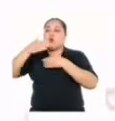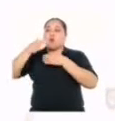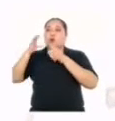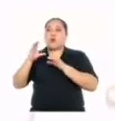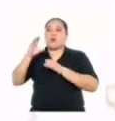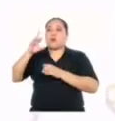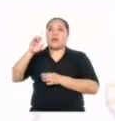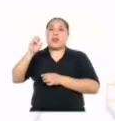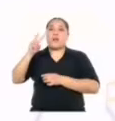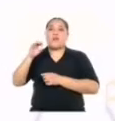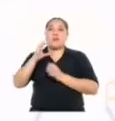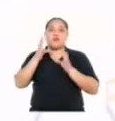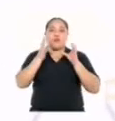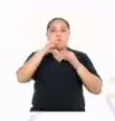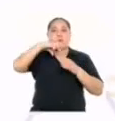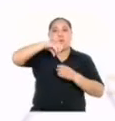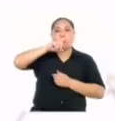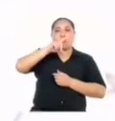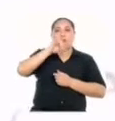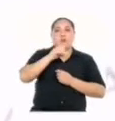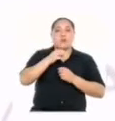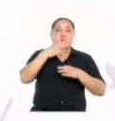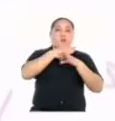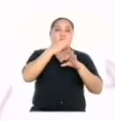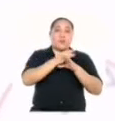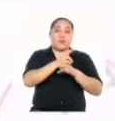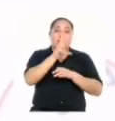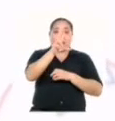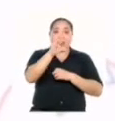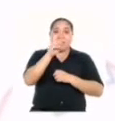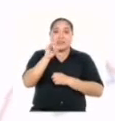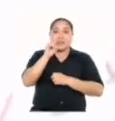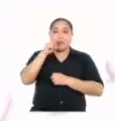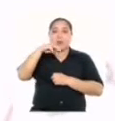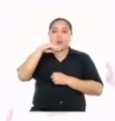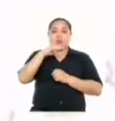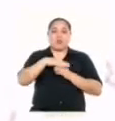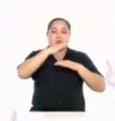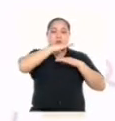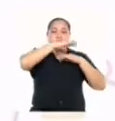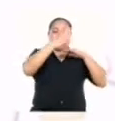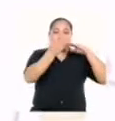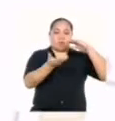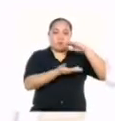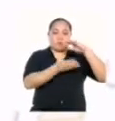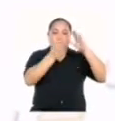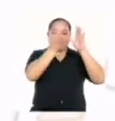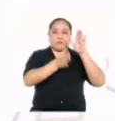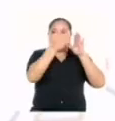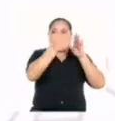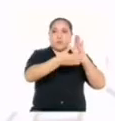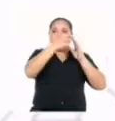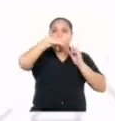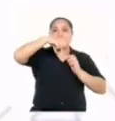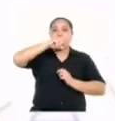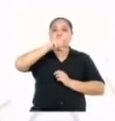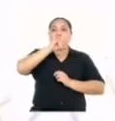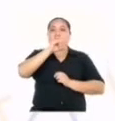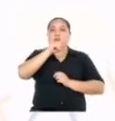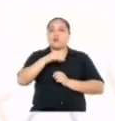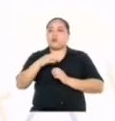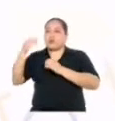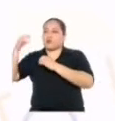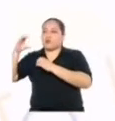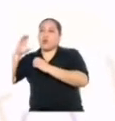revolución. Los poliedros son formas geométricas tridimensionales cuyas caras son polígonos, mientras que